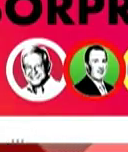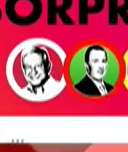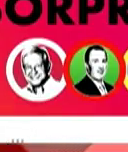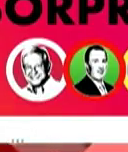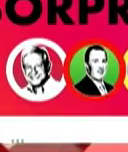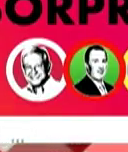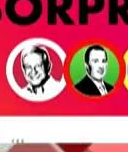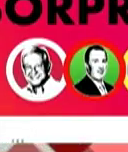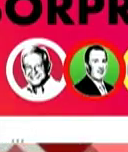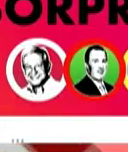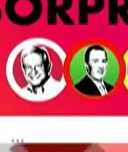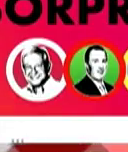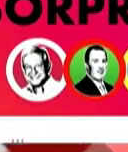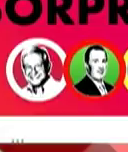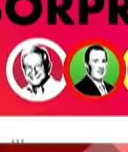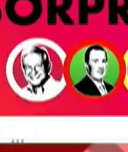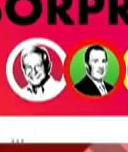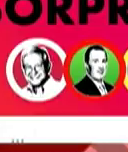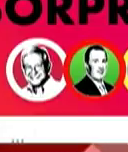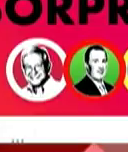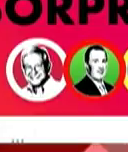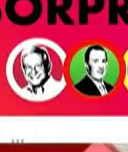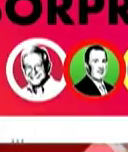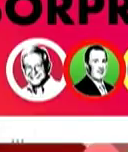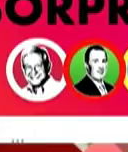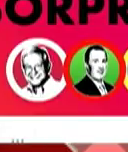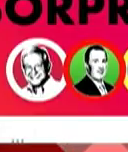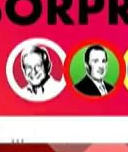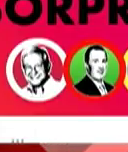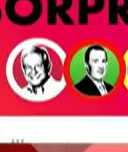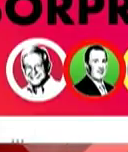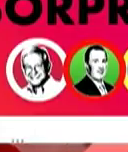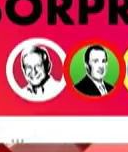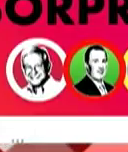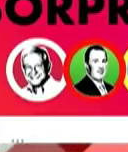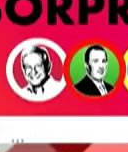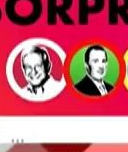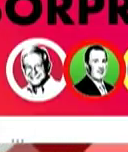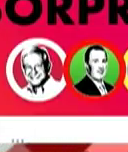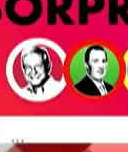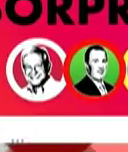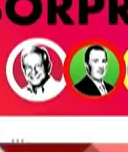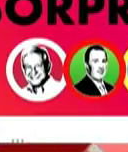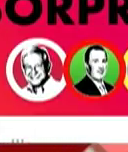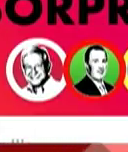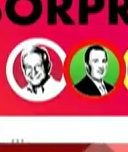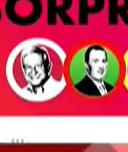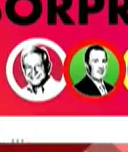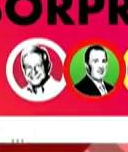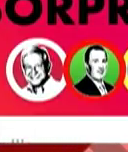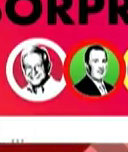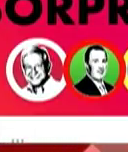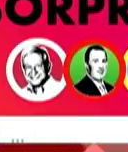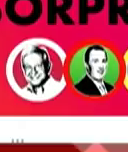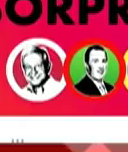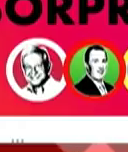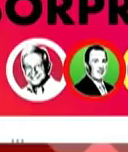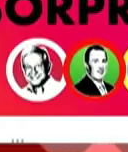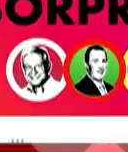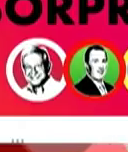personas seleccionadas para participar en este congreso provenientes de todo el mundo, Alejandro es el